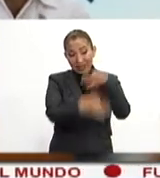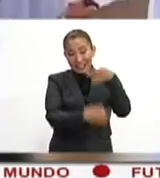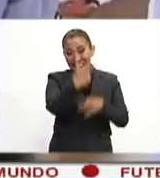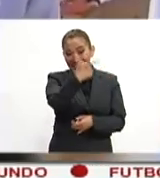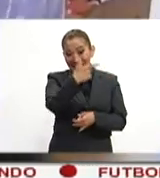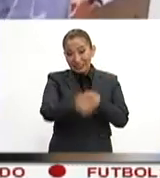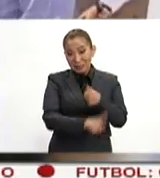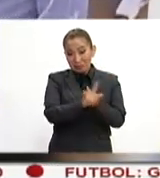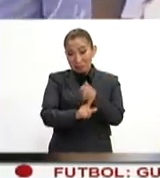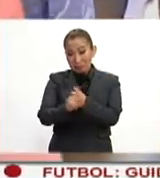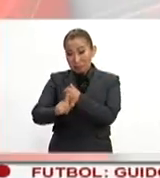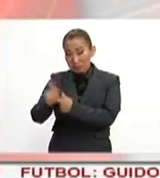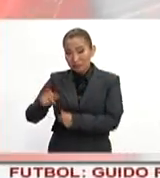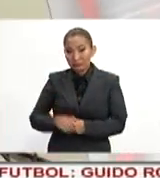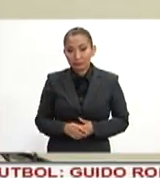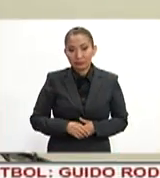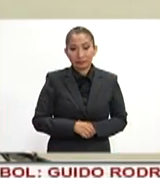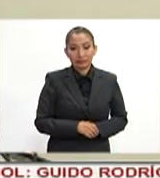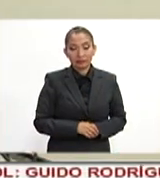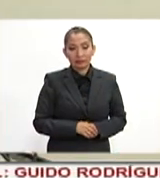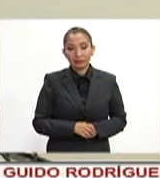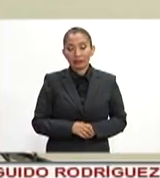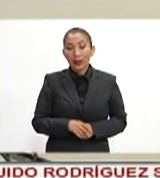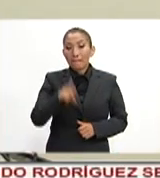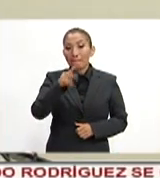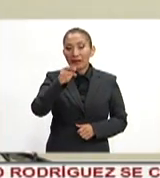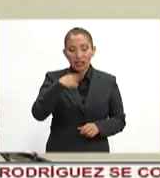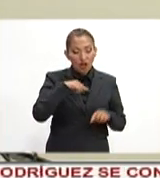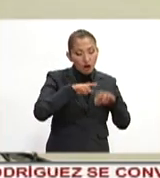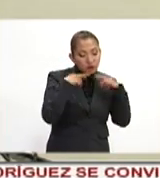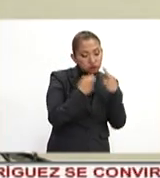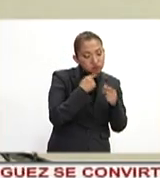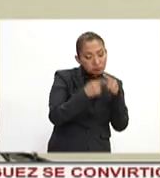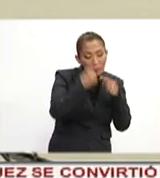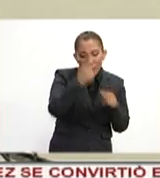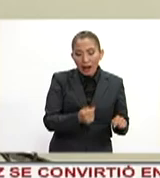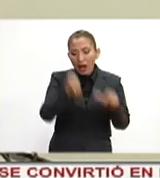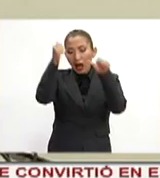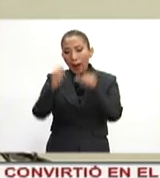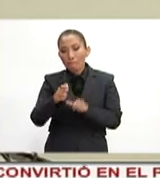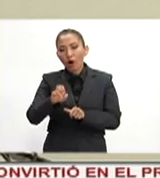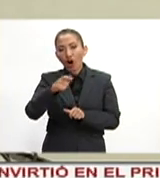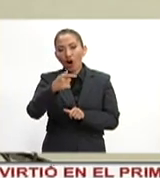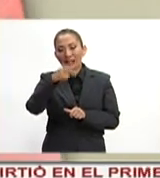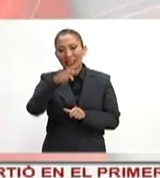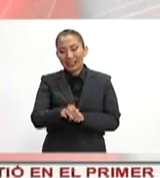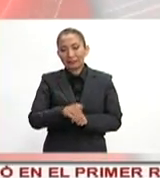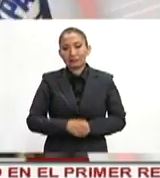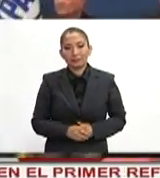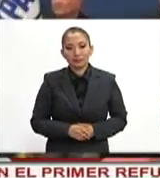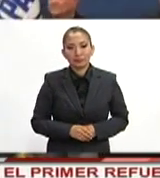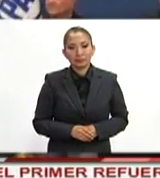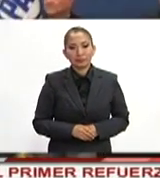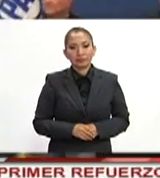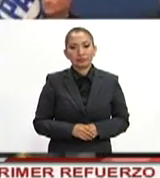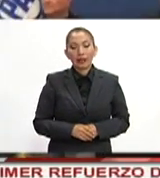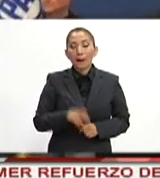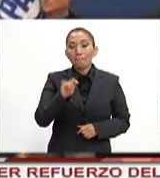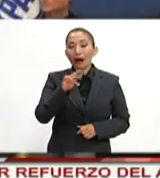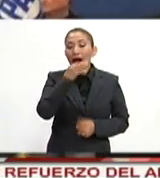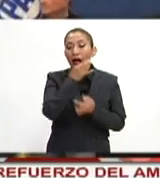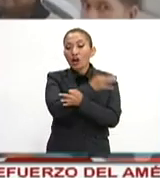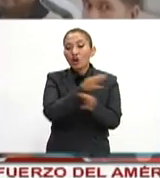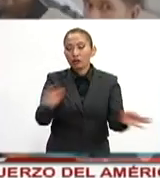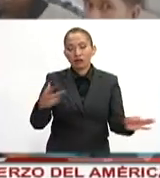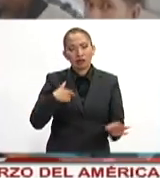7 delitos. El PRI sesionará hoy para expulsar a Roberto Borge. El PAN anuncia